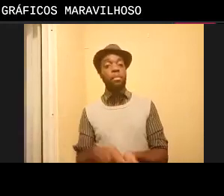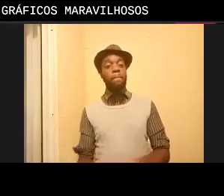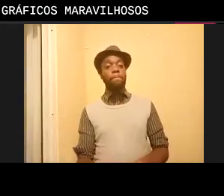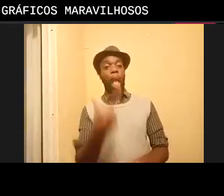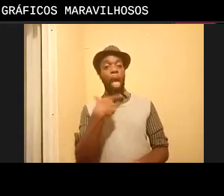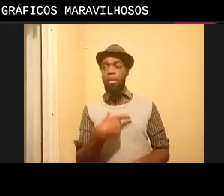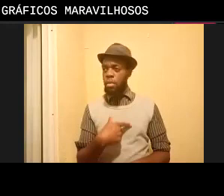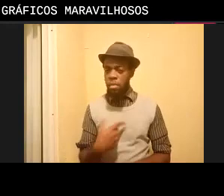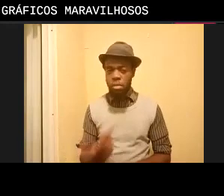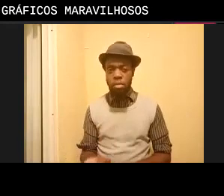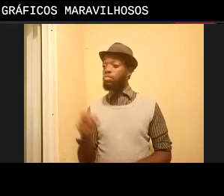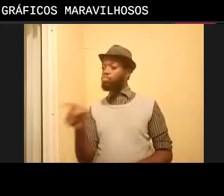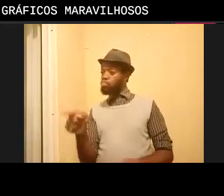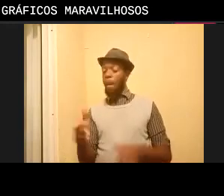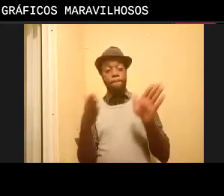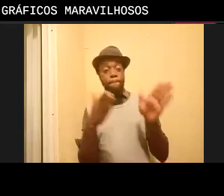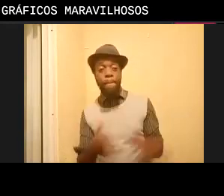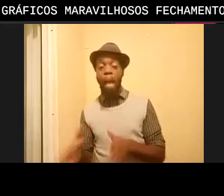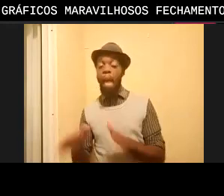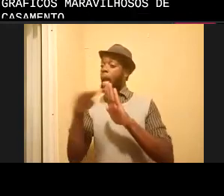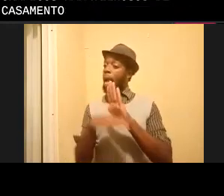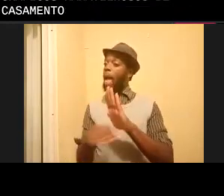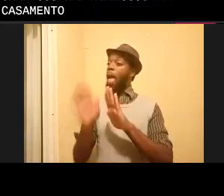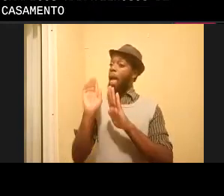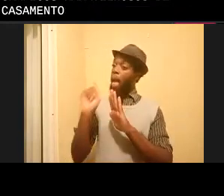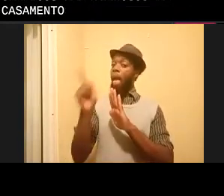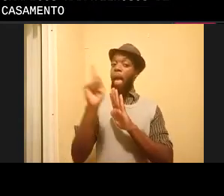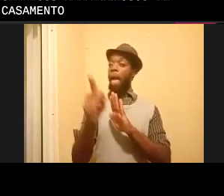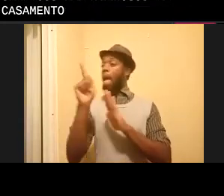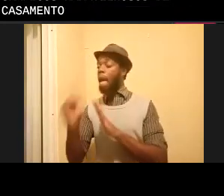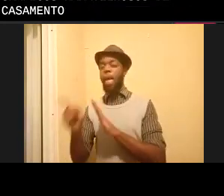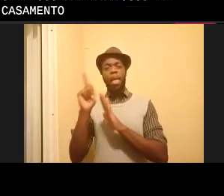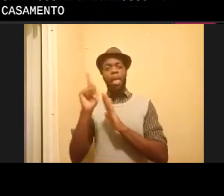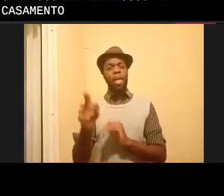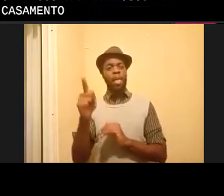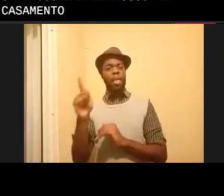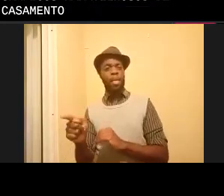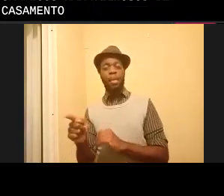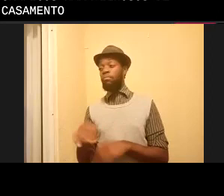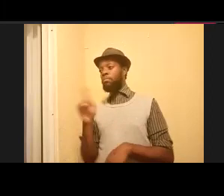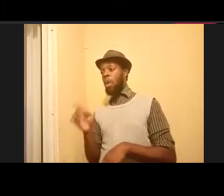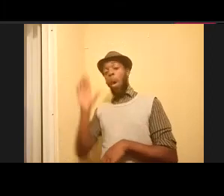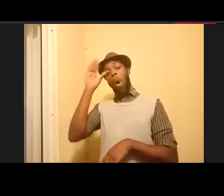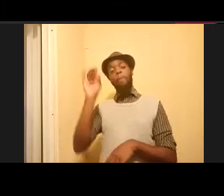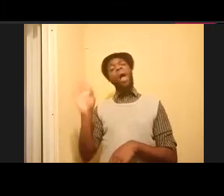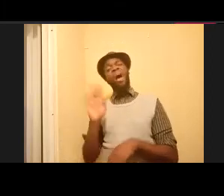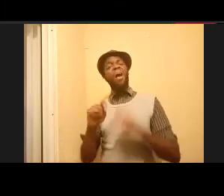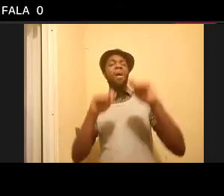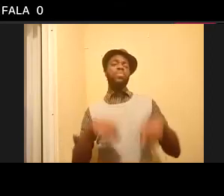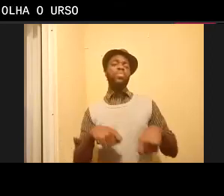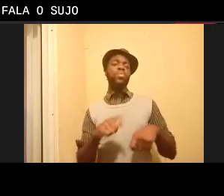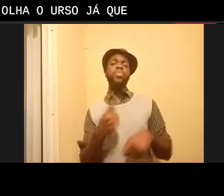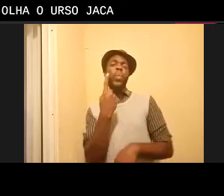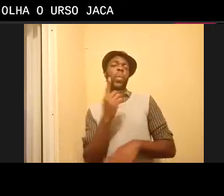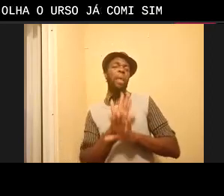planificación, y a los jóvenes adolescentes solamente el uso de preservativo. Pero la